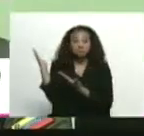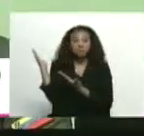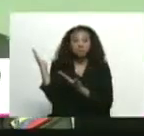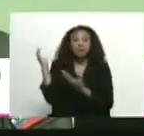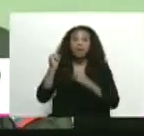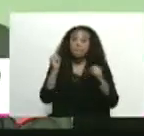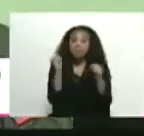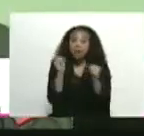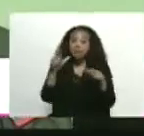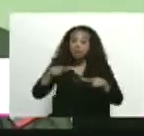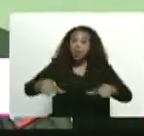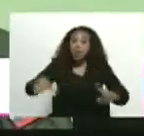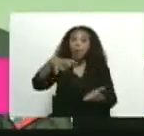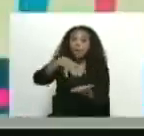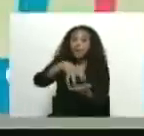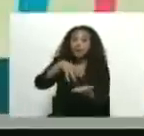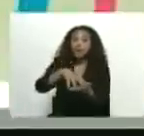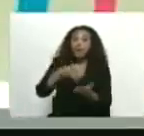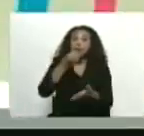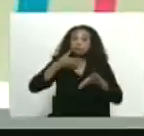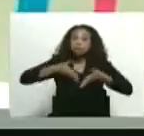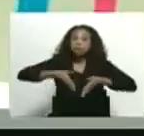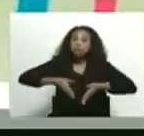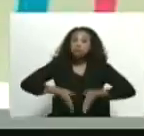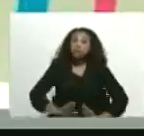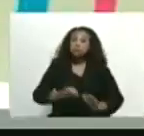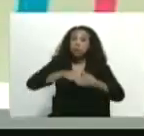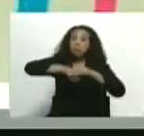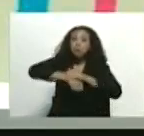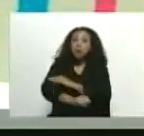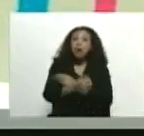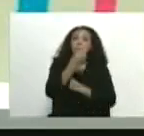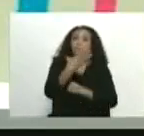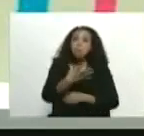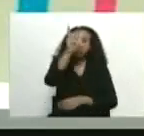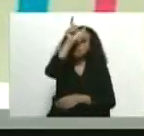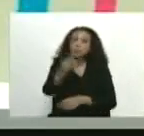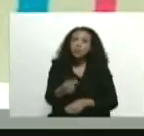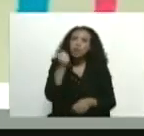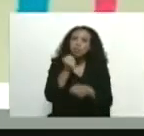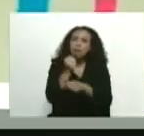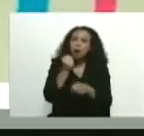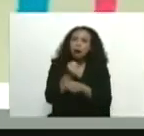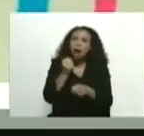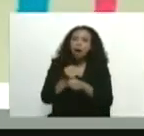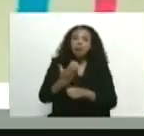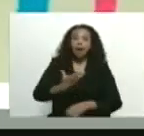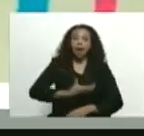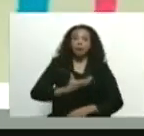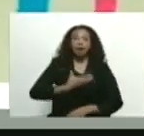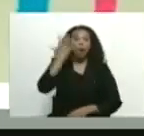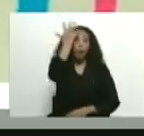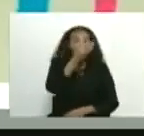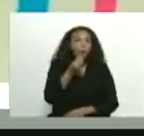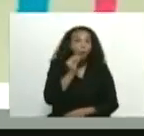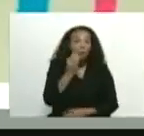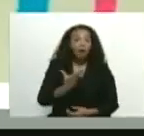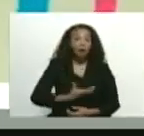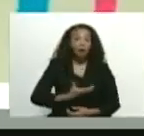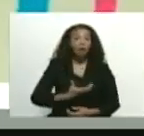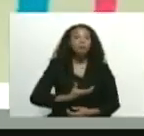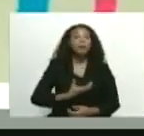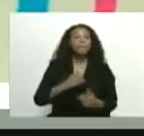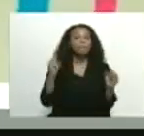Mérida, pare gente buena, noble, trabajadora. Ahí está, mira, tremendo alcalde, un muchacho, el alcalde de la